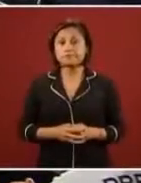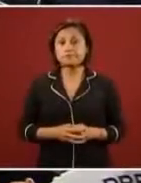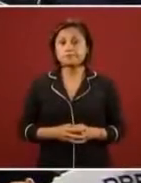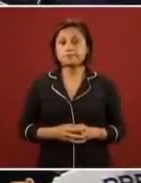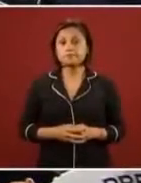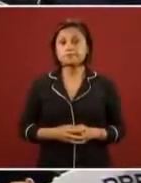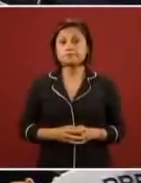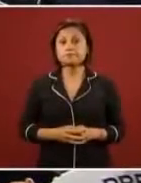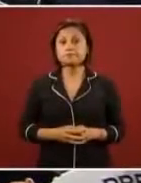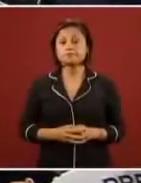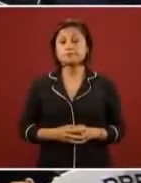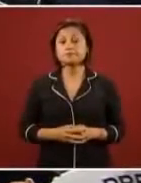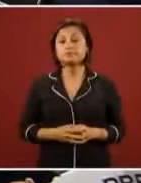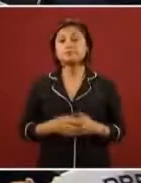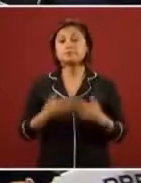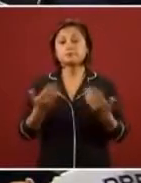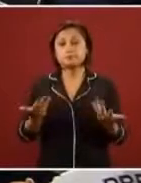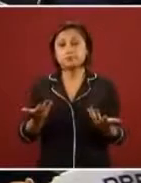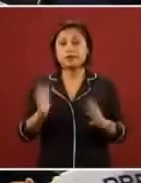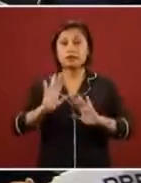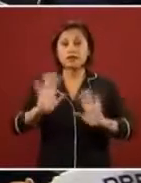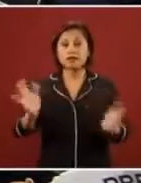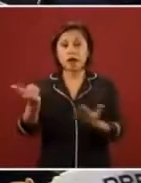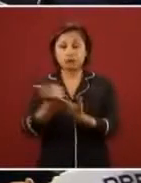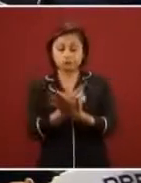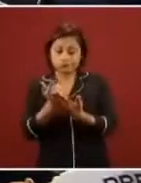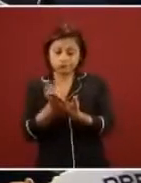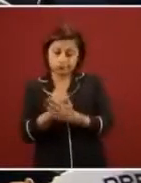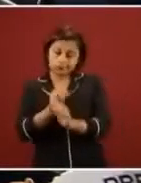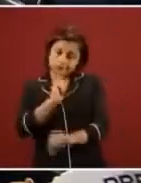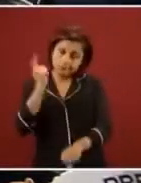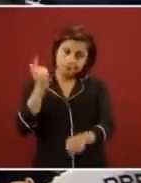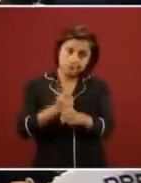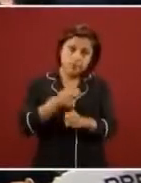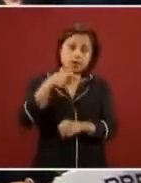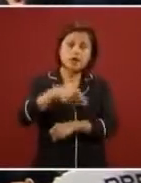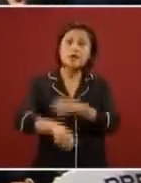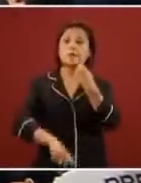focalizado, pues, ¿dónde está el problema? En el caso de Guanajuato,